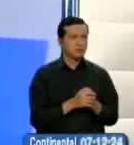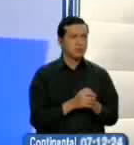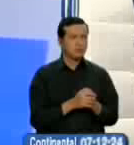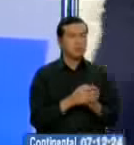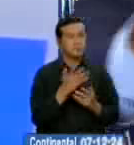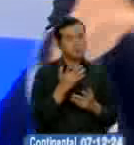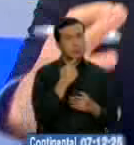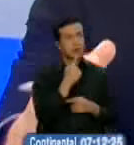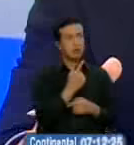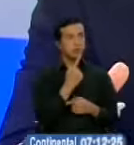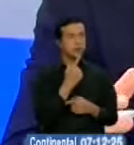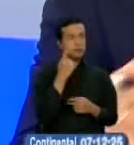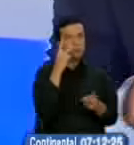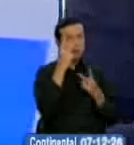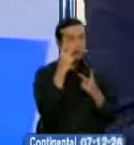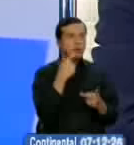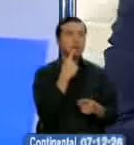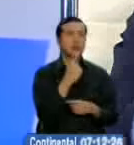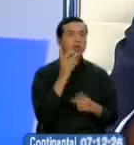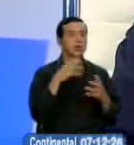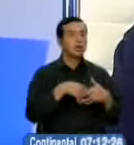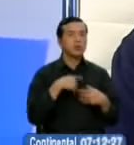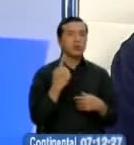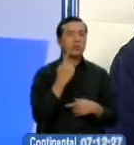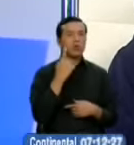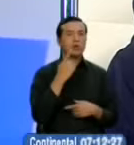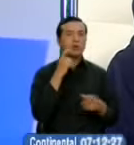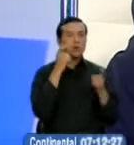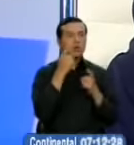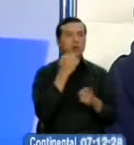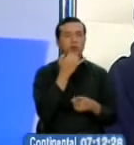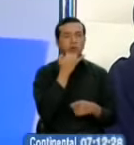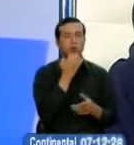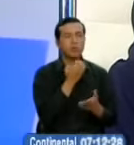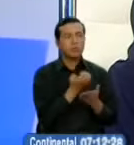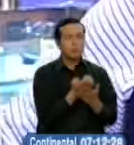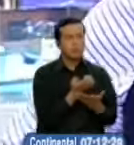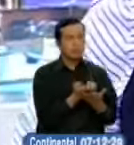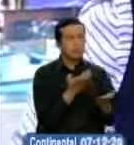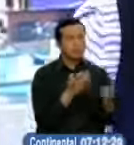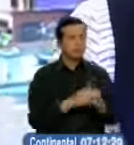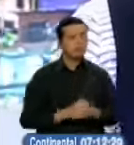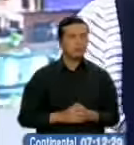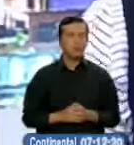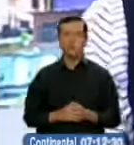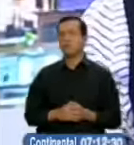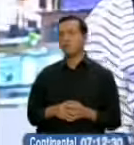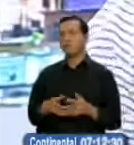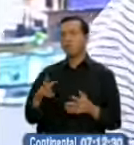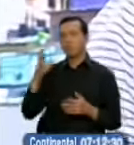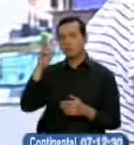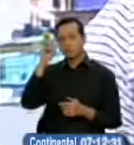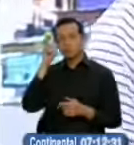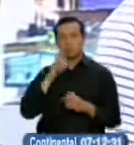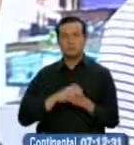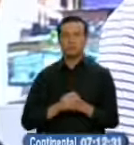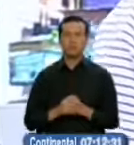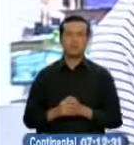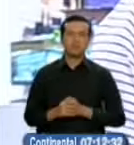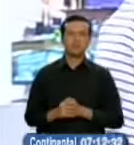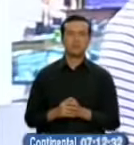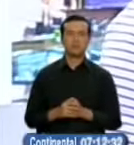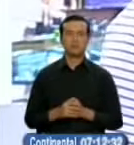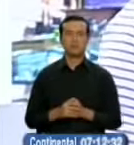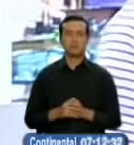interpretando a Juan Carlos, se construye una percepción de que la crisis por el mal manejo de la economía aquí en el Ecuador. Bueno, yo creo que evidentemente hay